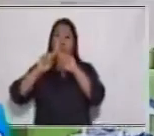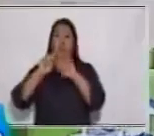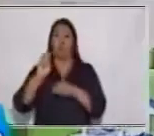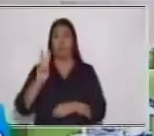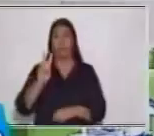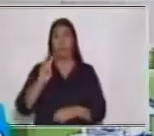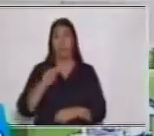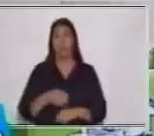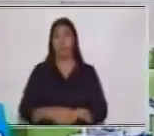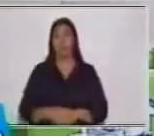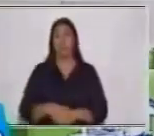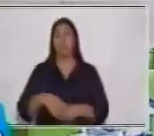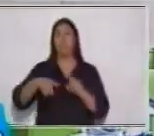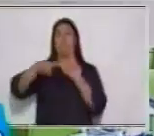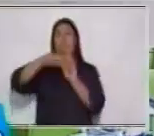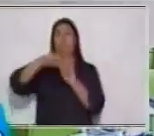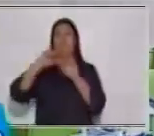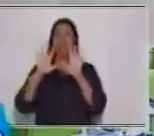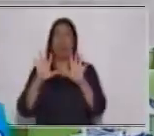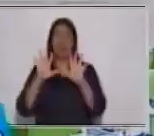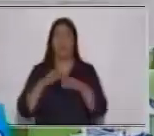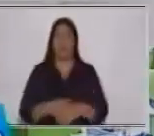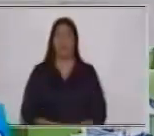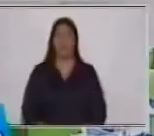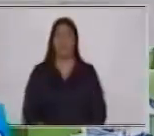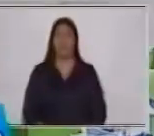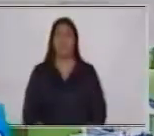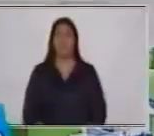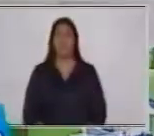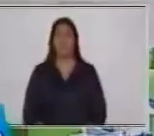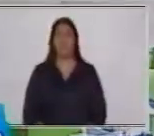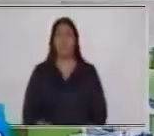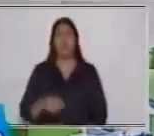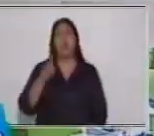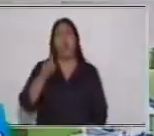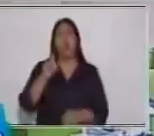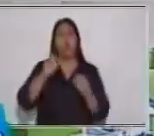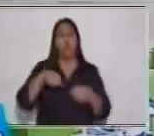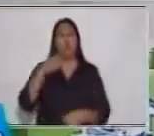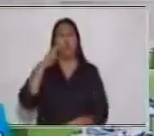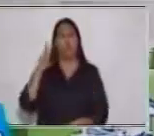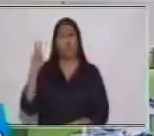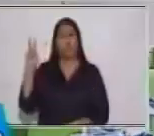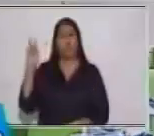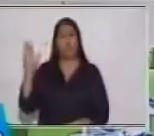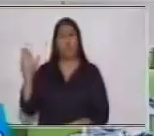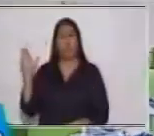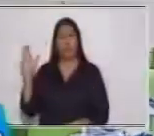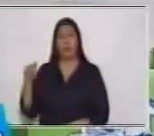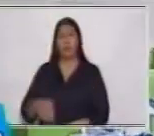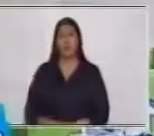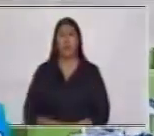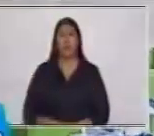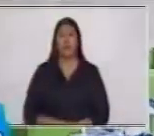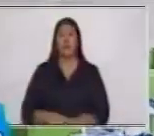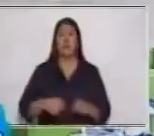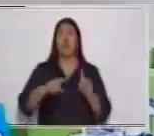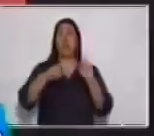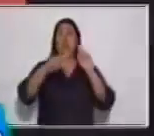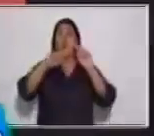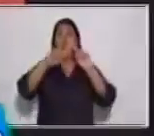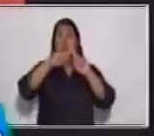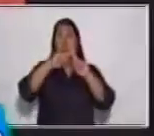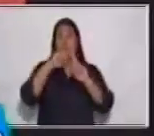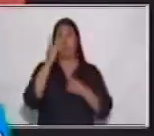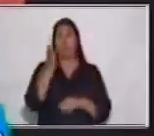más 10. Nosotros acá podemos observar que tenemos x medios más 3 medios